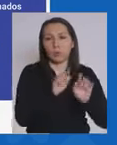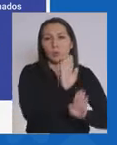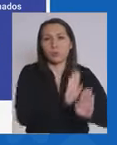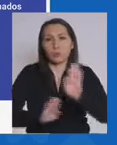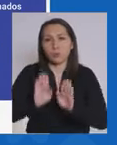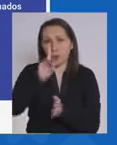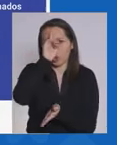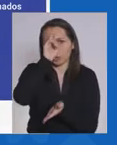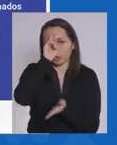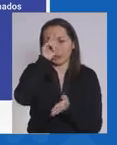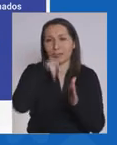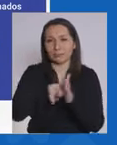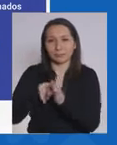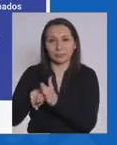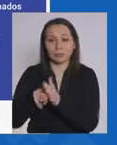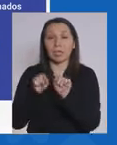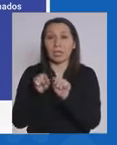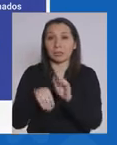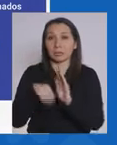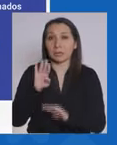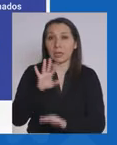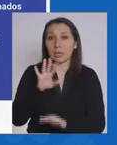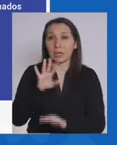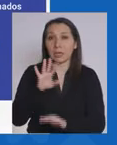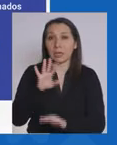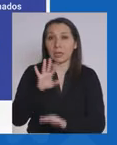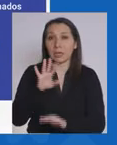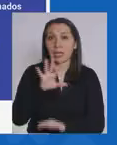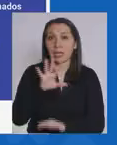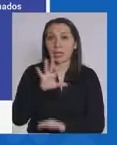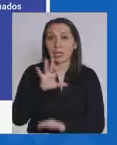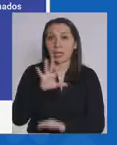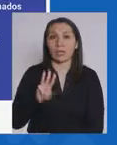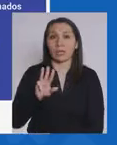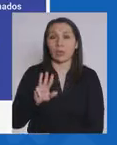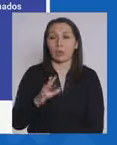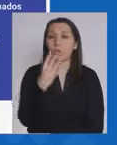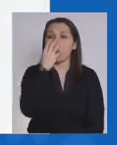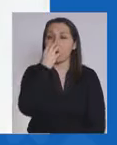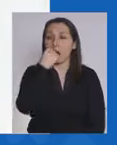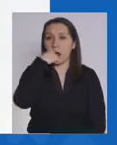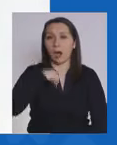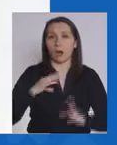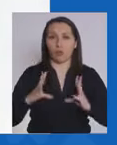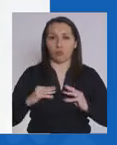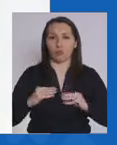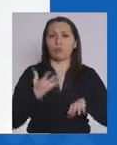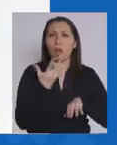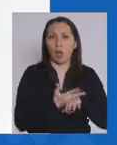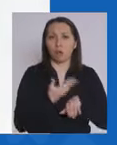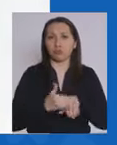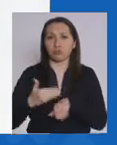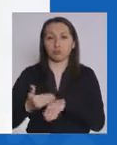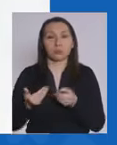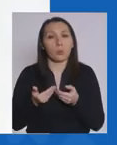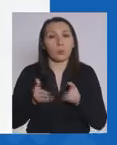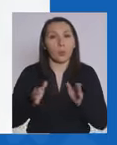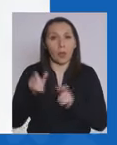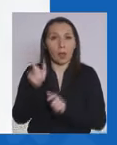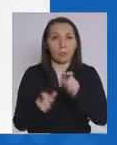con esto tenemos 539 ventiladores mecánicos disponibles para cualquier